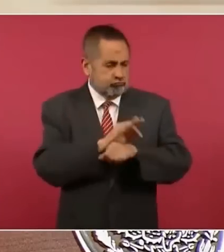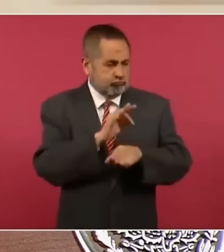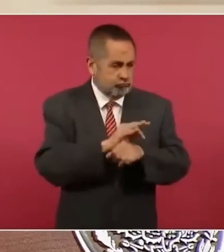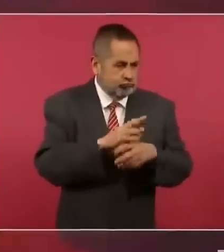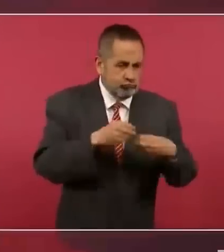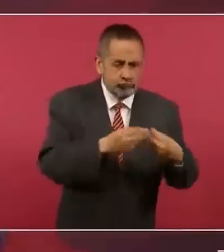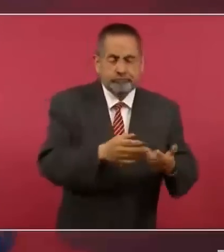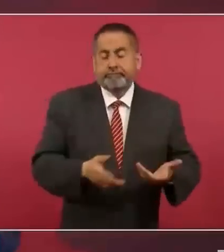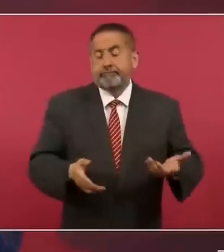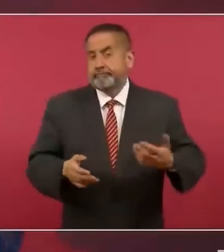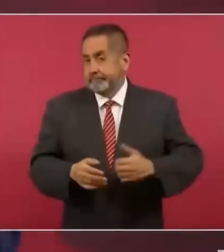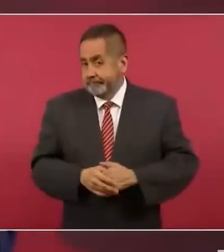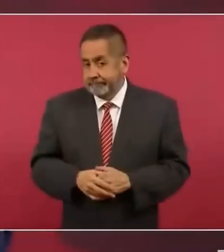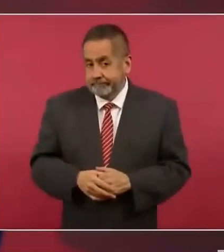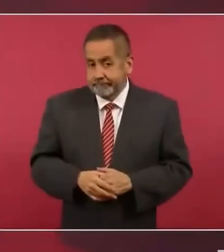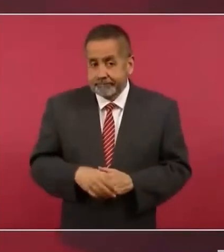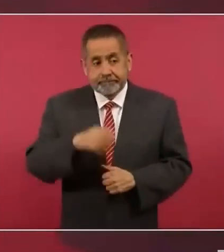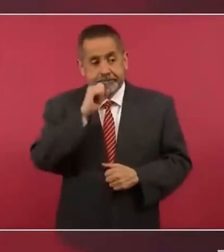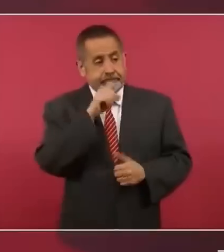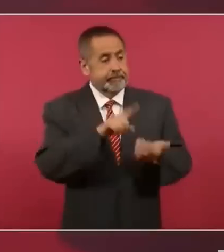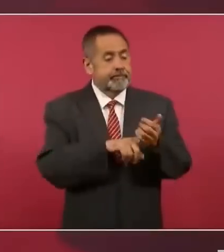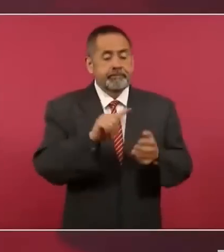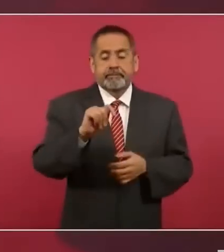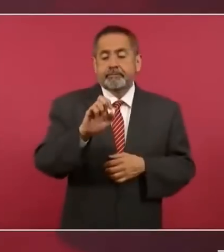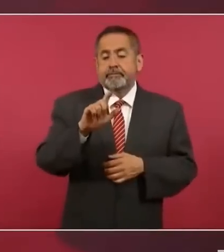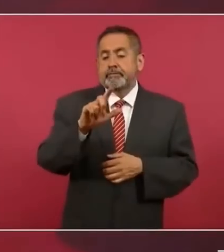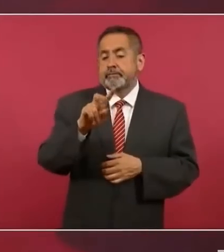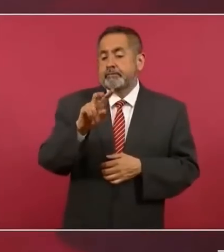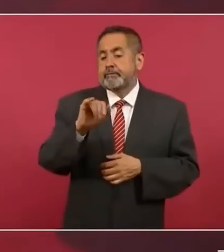Bueno, y en el caso de Televisa,